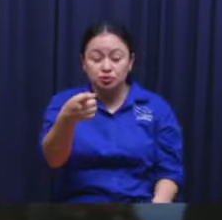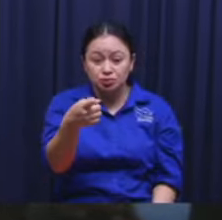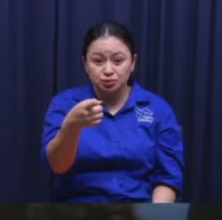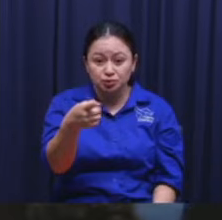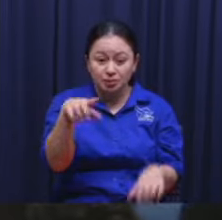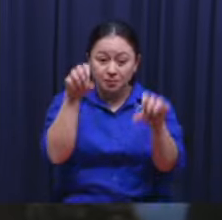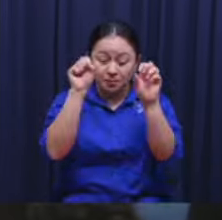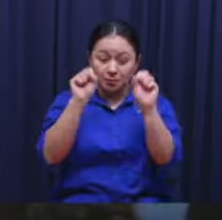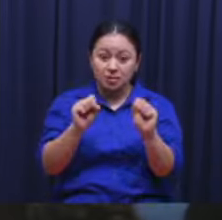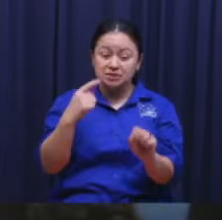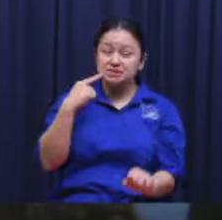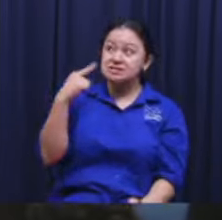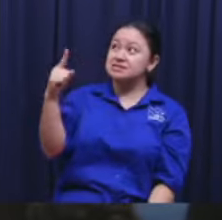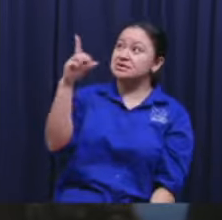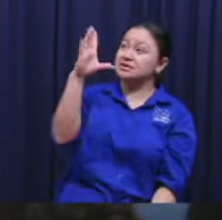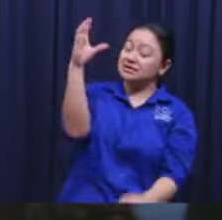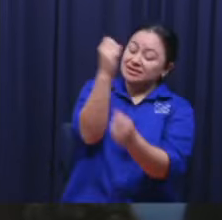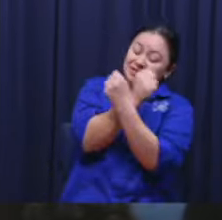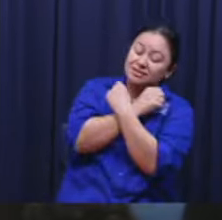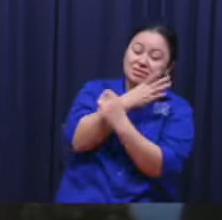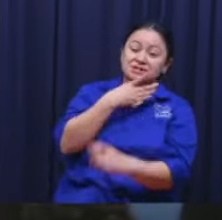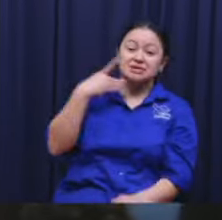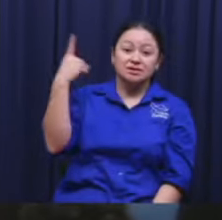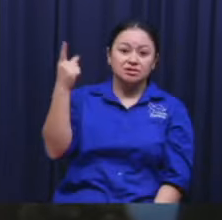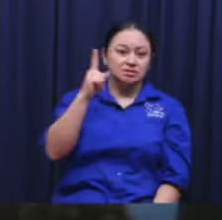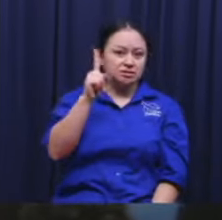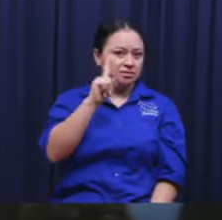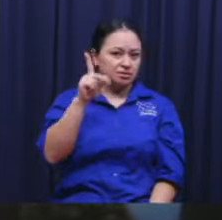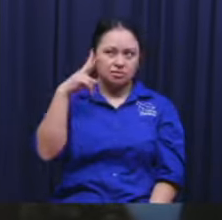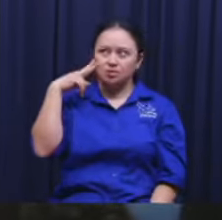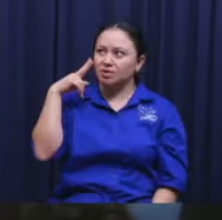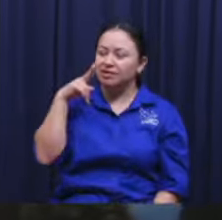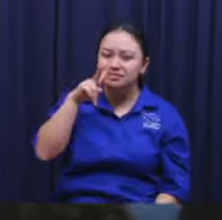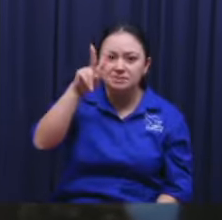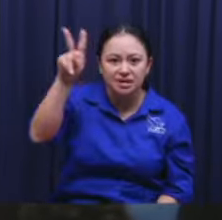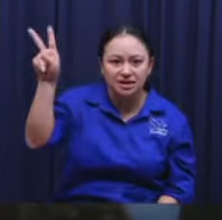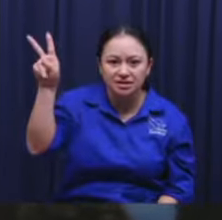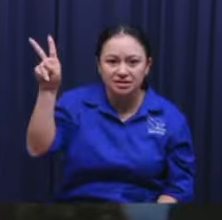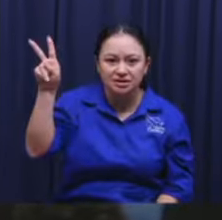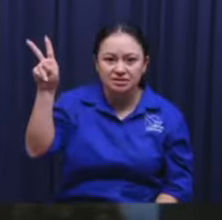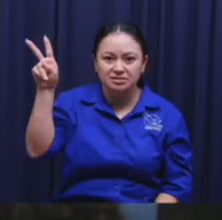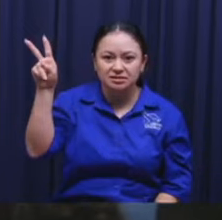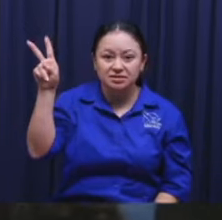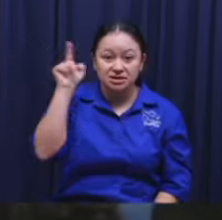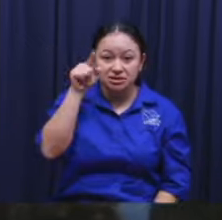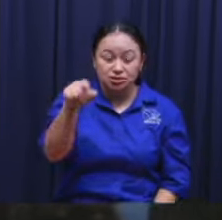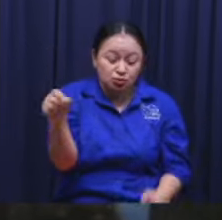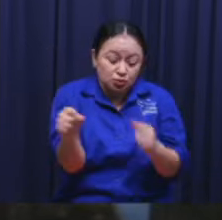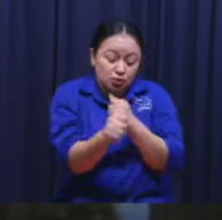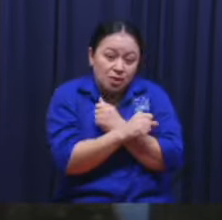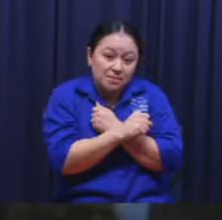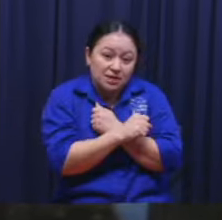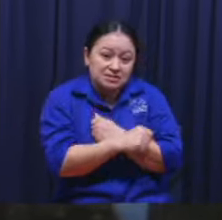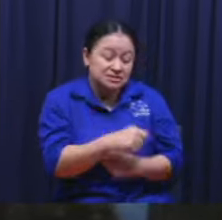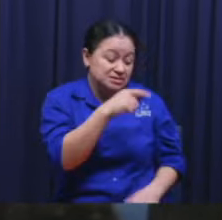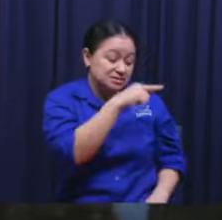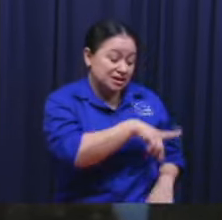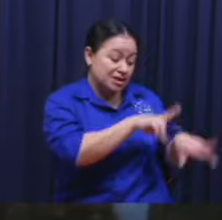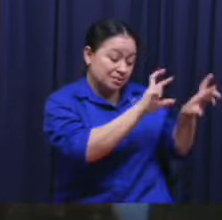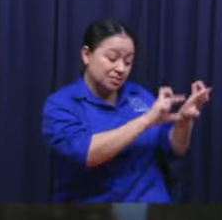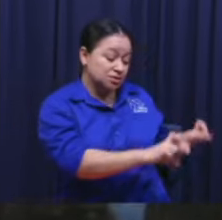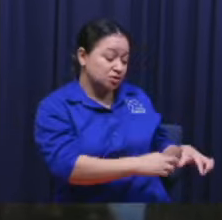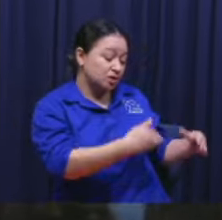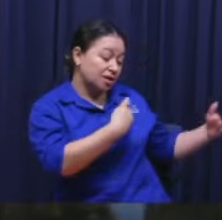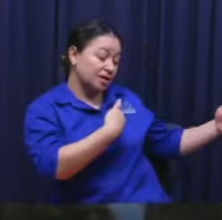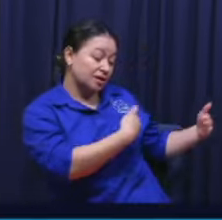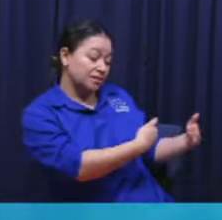decir que amas a Dios que no lo ves si no amas al que tienes al lado que sí